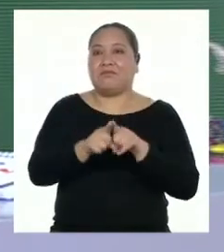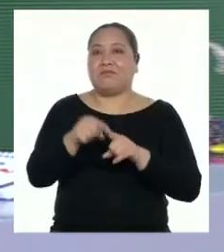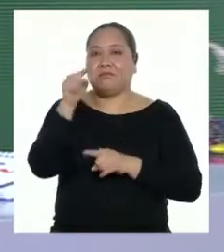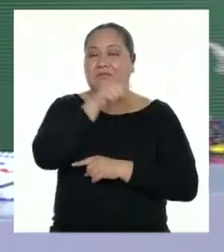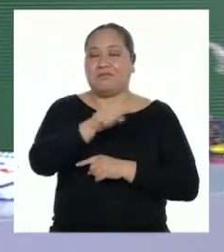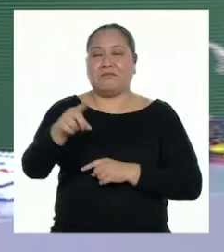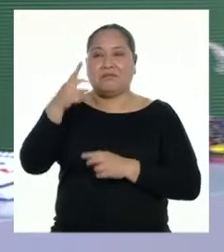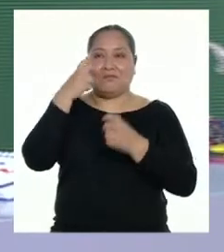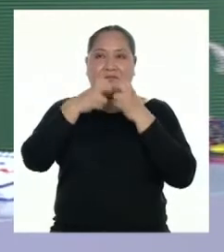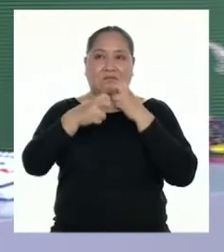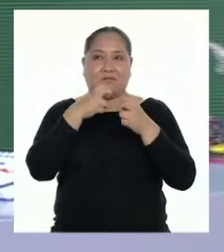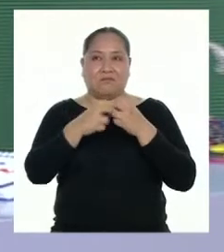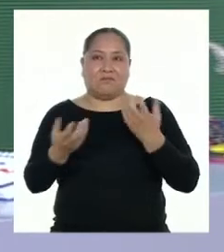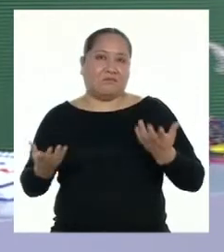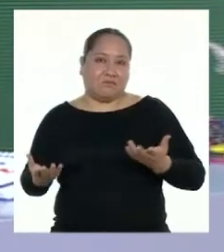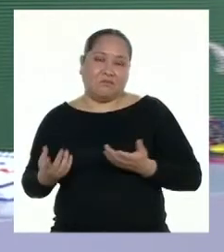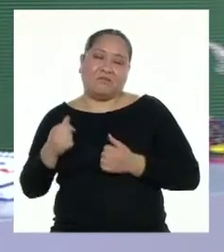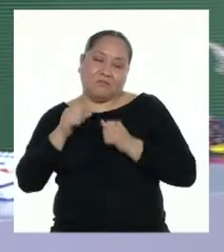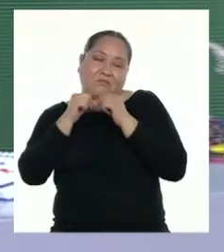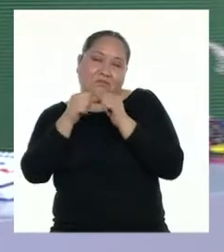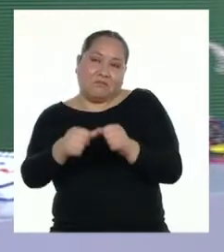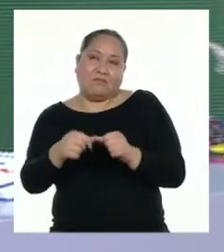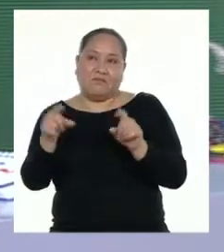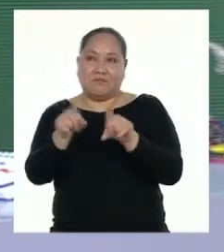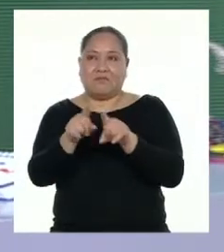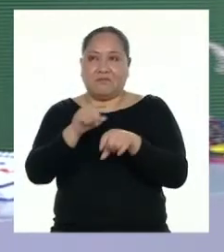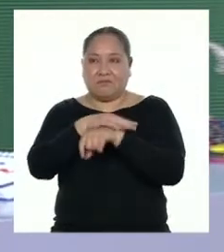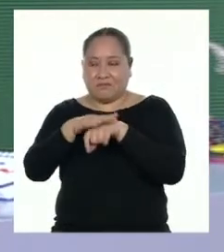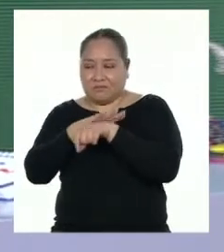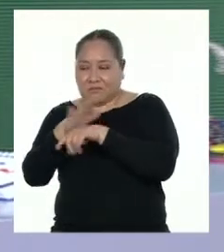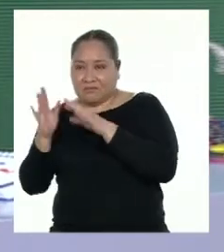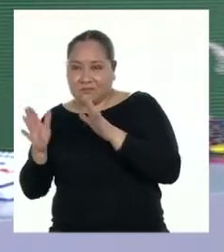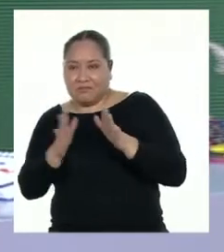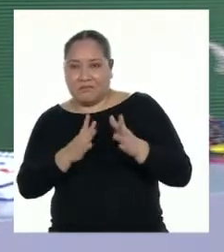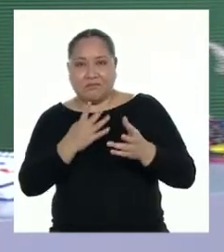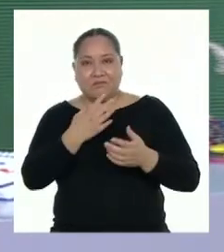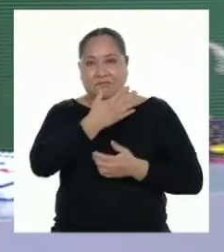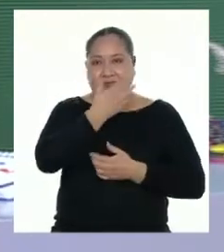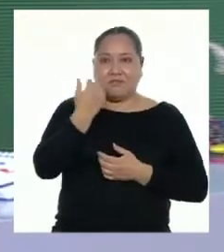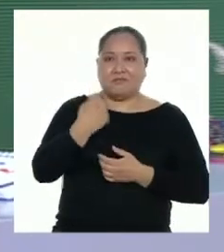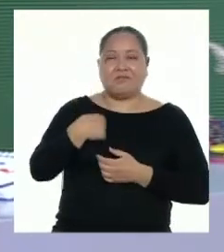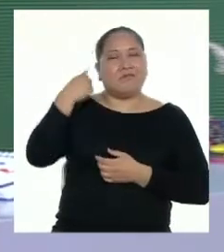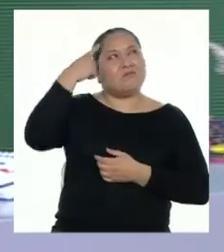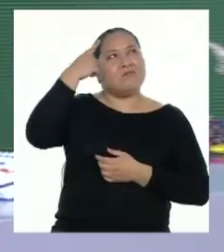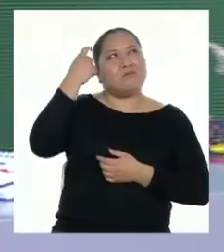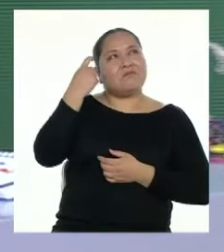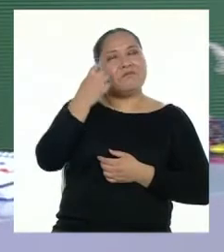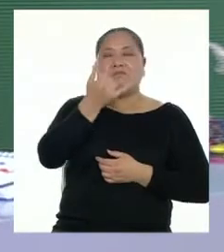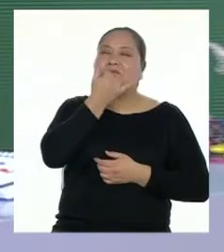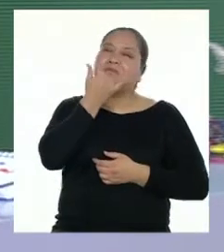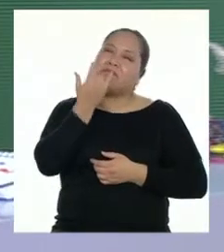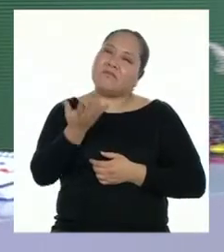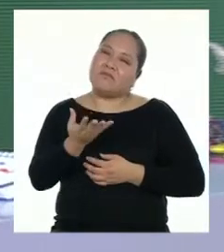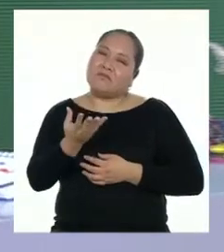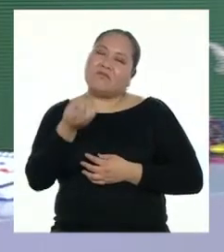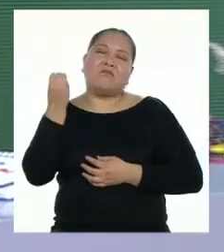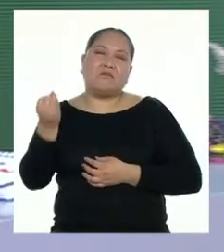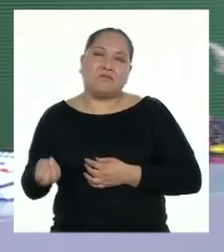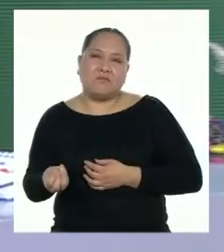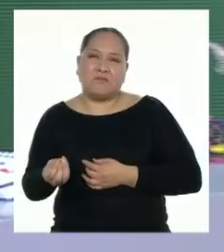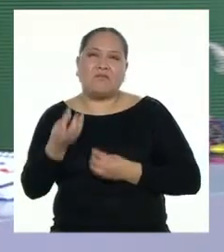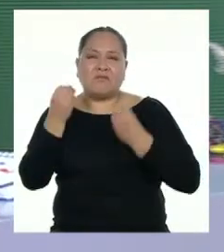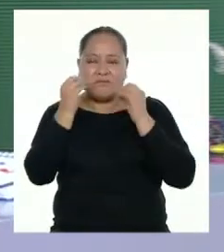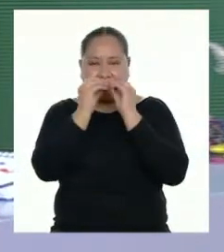aquellas dificultades que aún tenemos. Y así como nuestro plan de mejora, preguntarnos qué pasa, por qué y qué podemos hacer